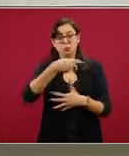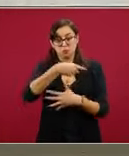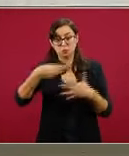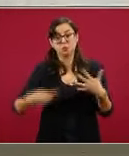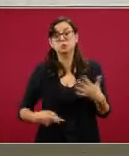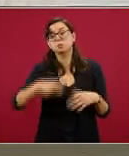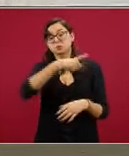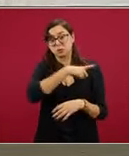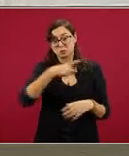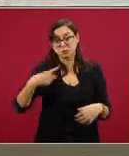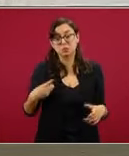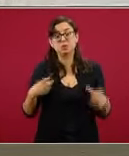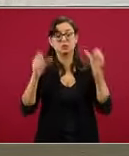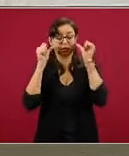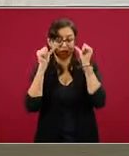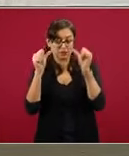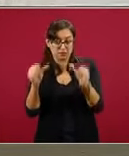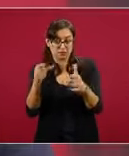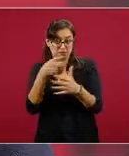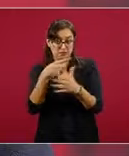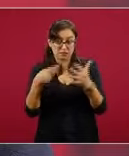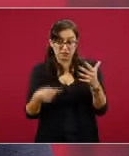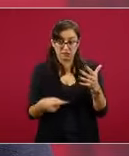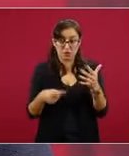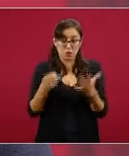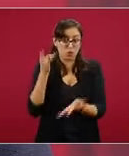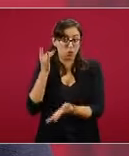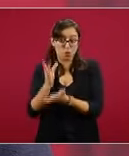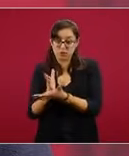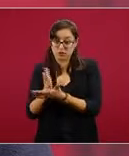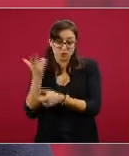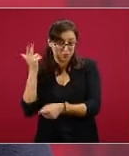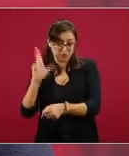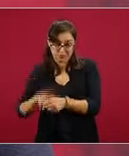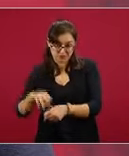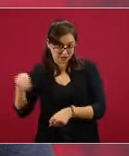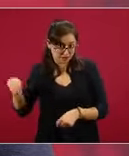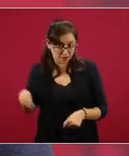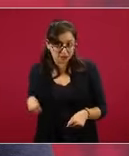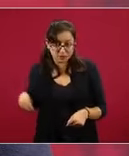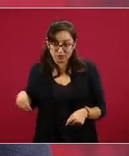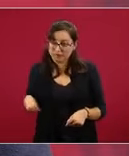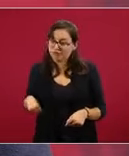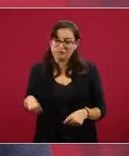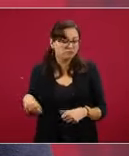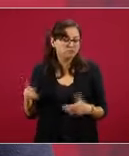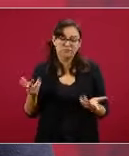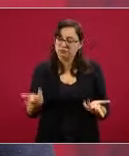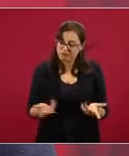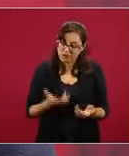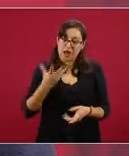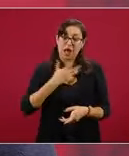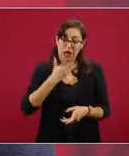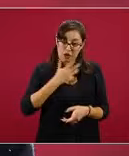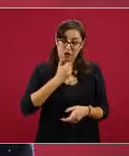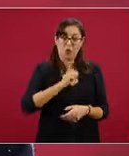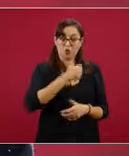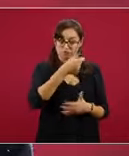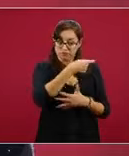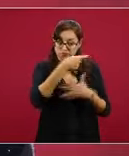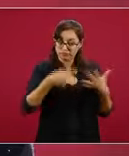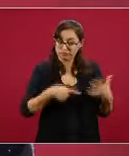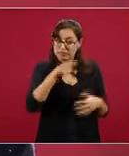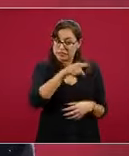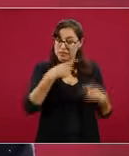deben de contemplar, no todos están solamente en el campo de la atención médica, sino también hay muchos de ellos que dependen de la persona,